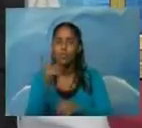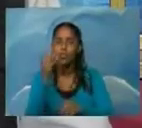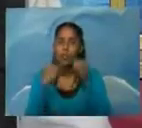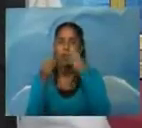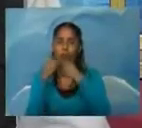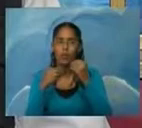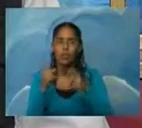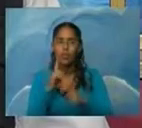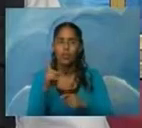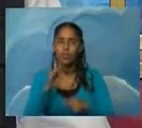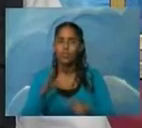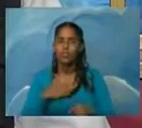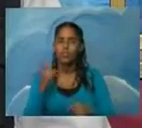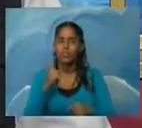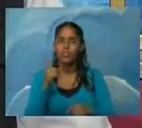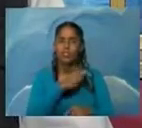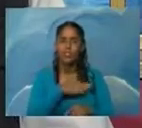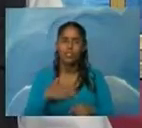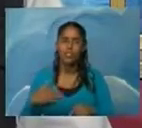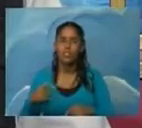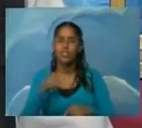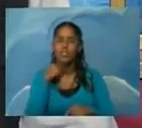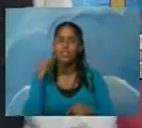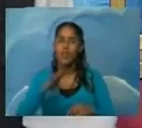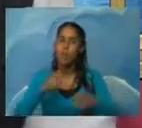eso. No, le dije, lo que no mata engorda.